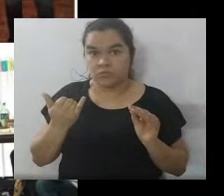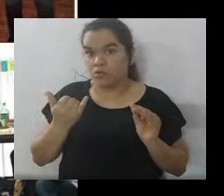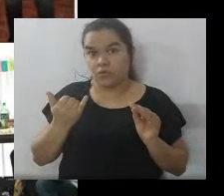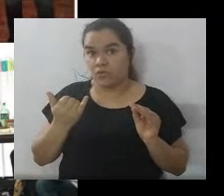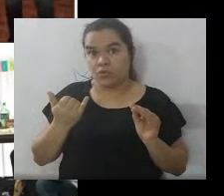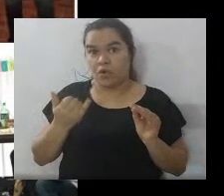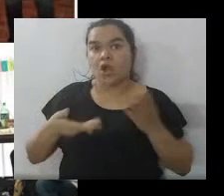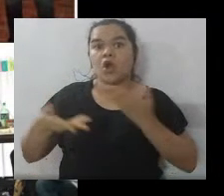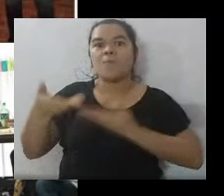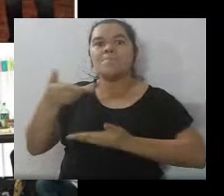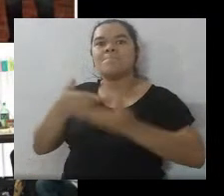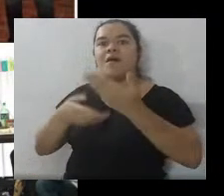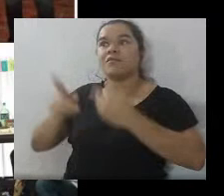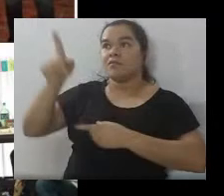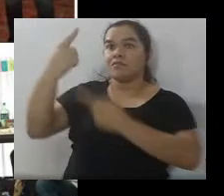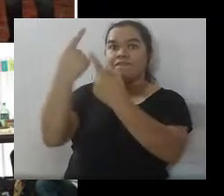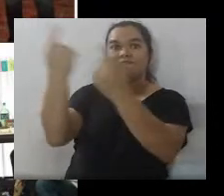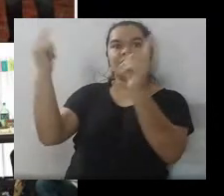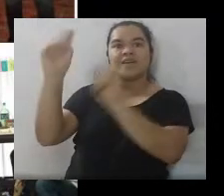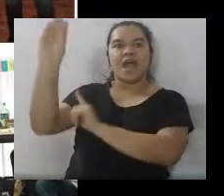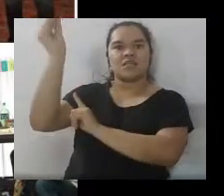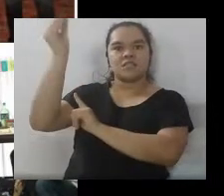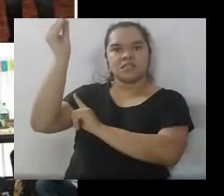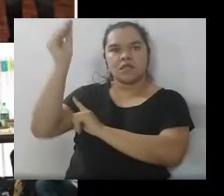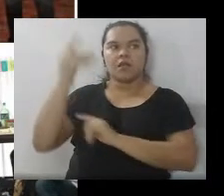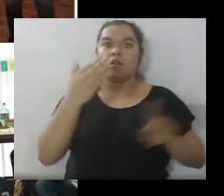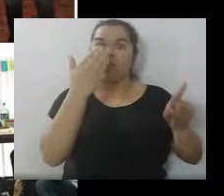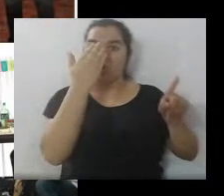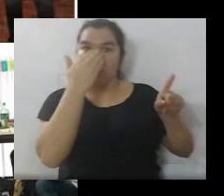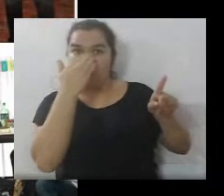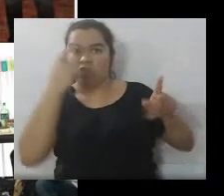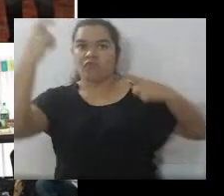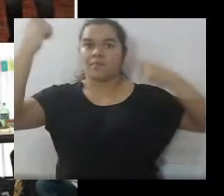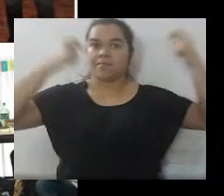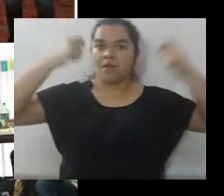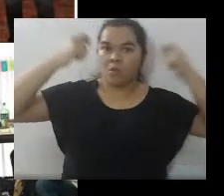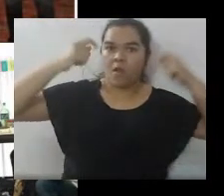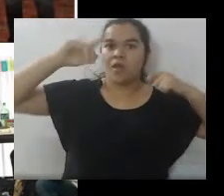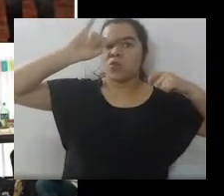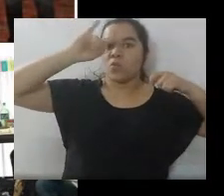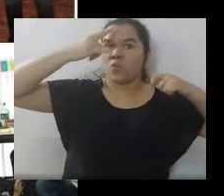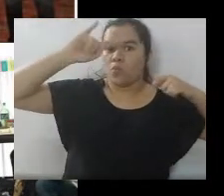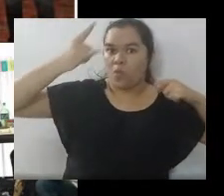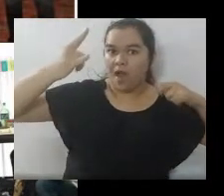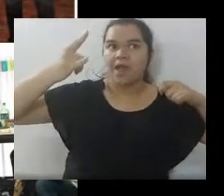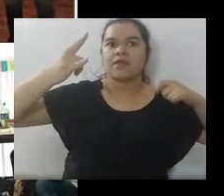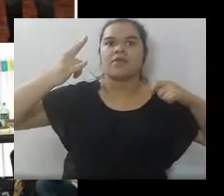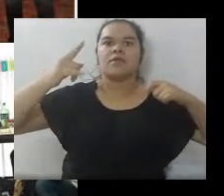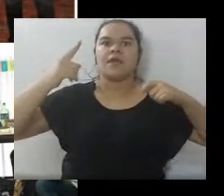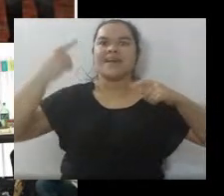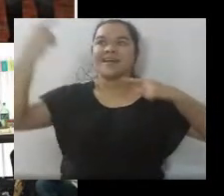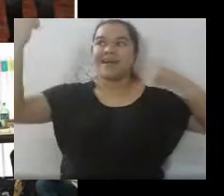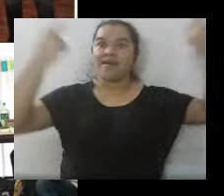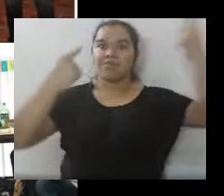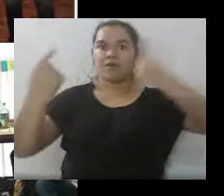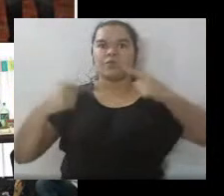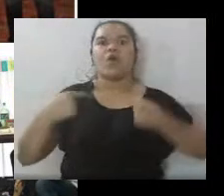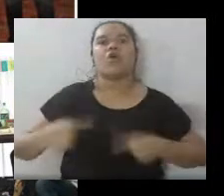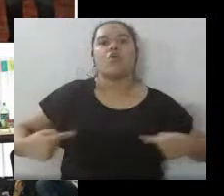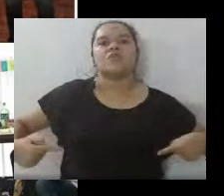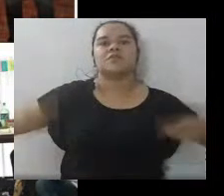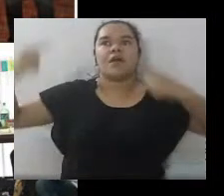Brasil, en Córdoba, en Buenos Aires, en Paraguay, Uruguay, en el Amazonas también, que es de Brasil, en